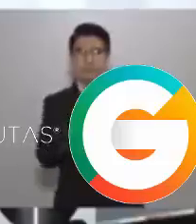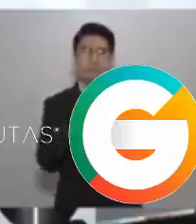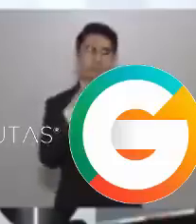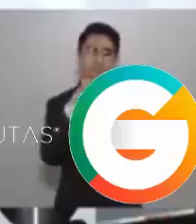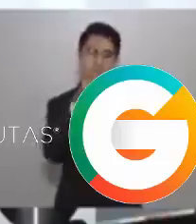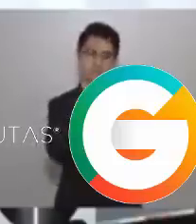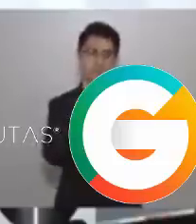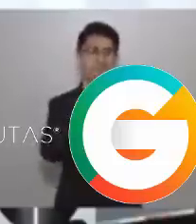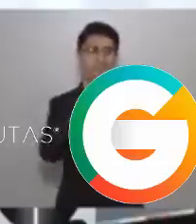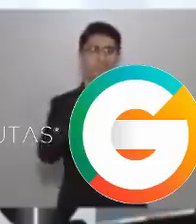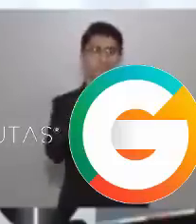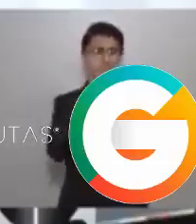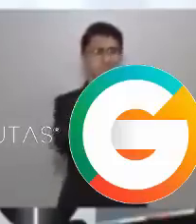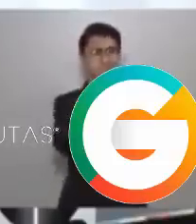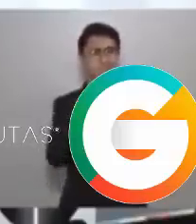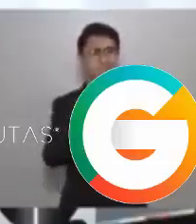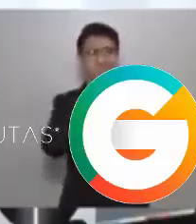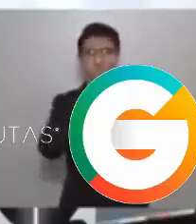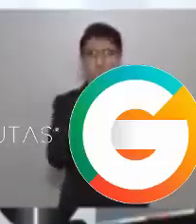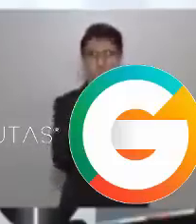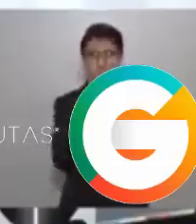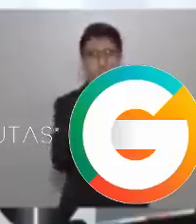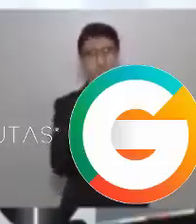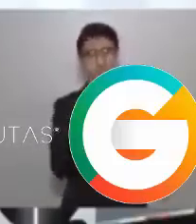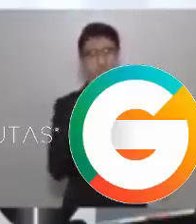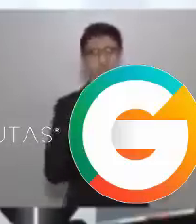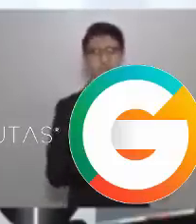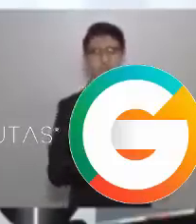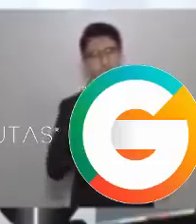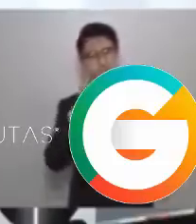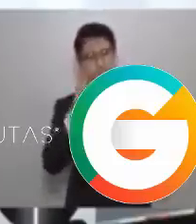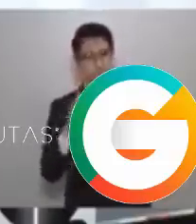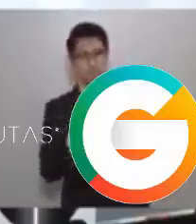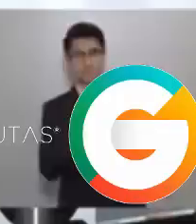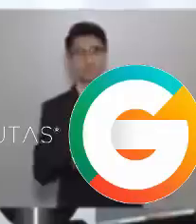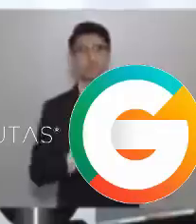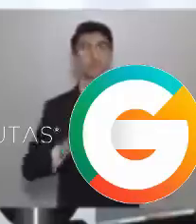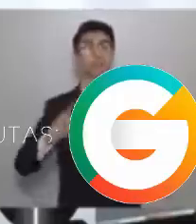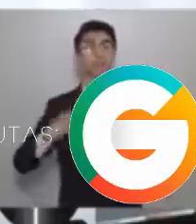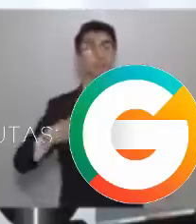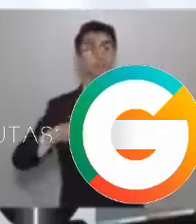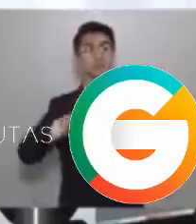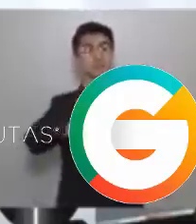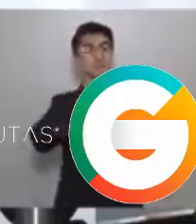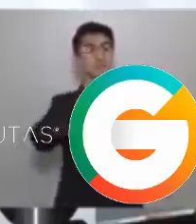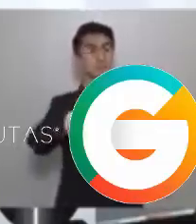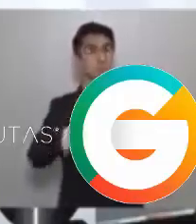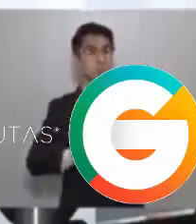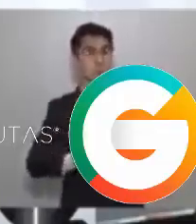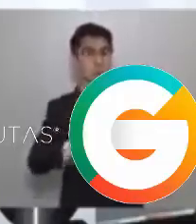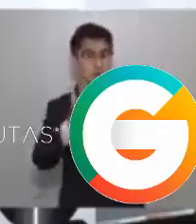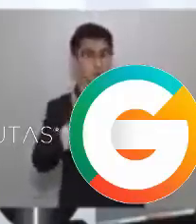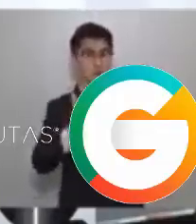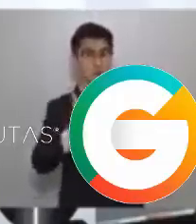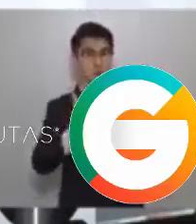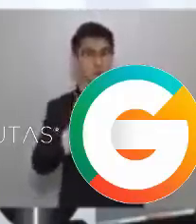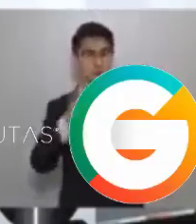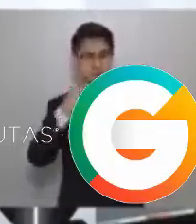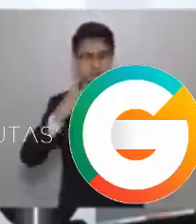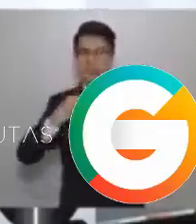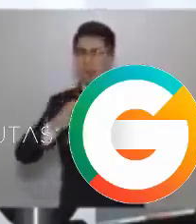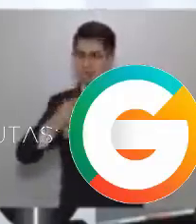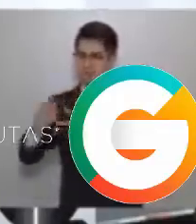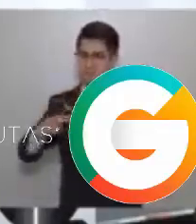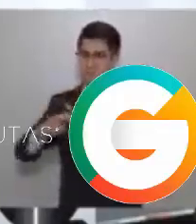estos eventos. El saldo desafortunado de este terrible incidente fue, o lo es hasta este momento,